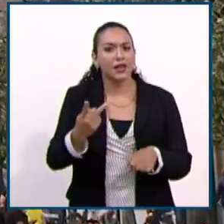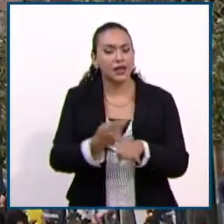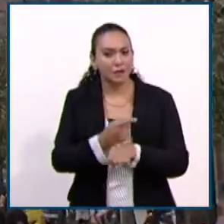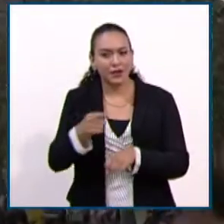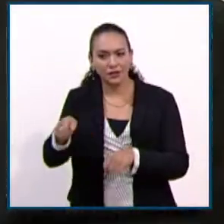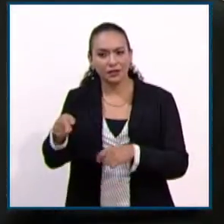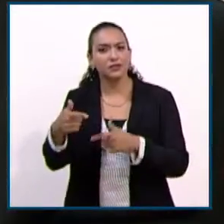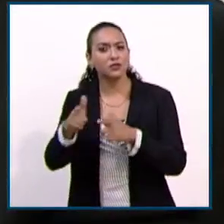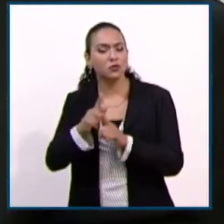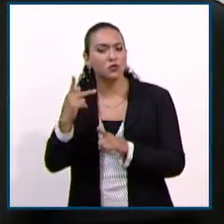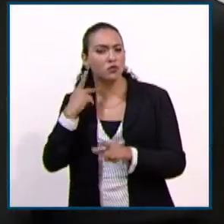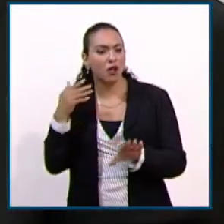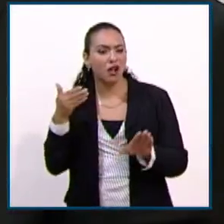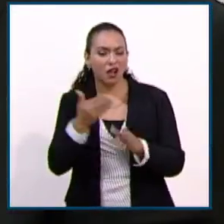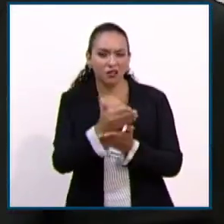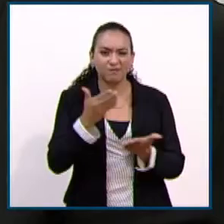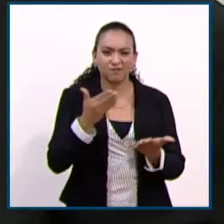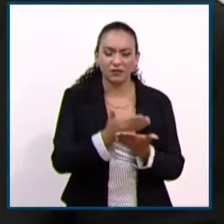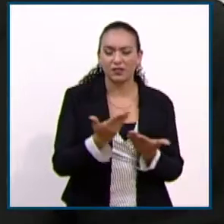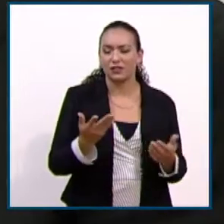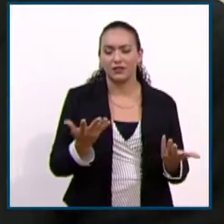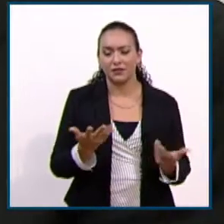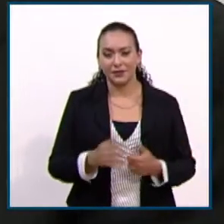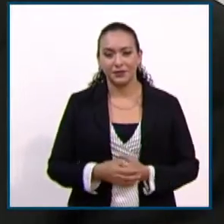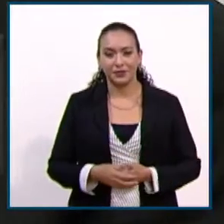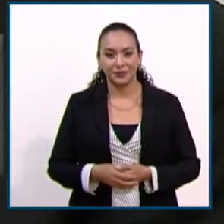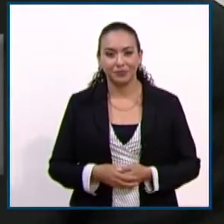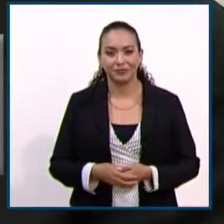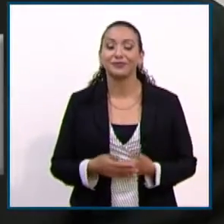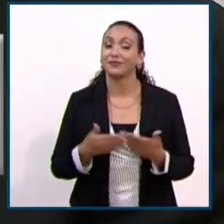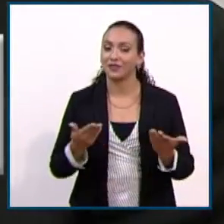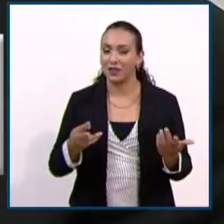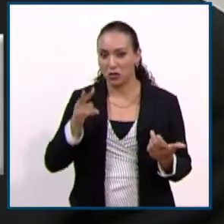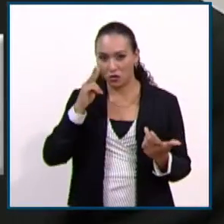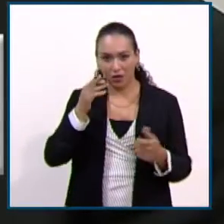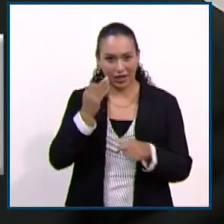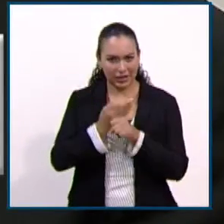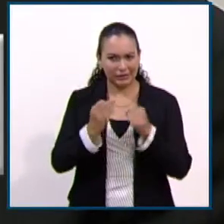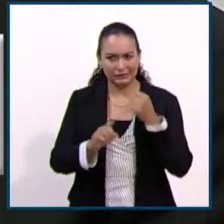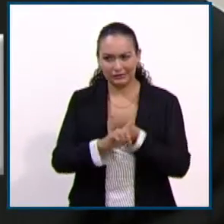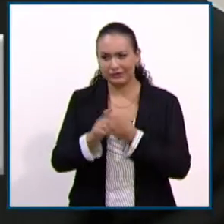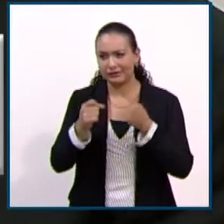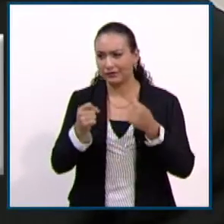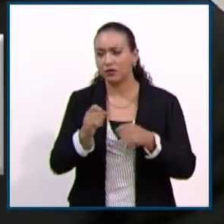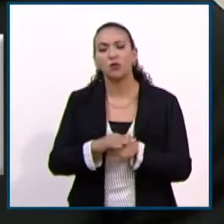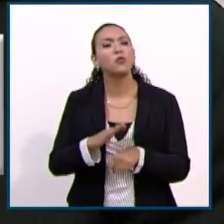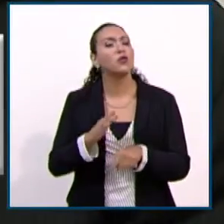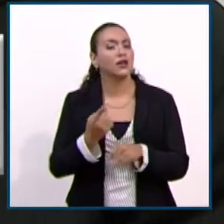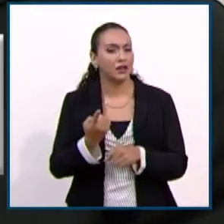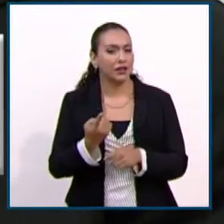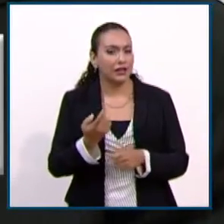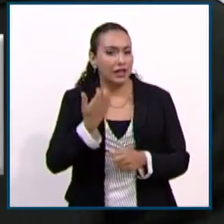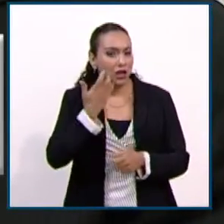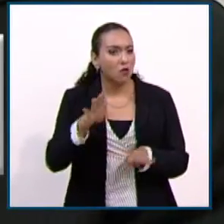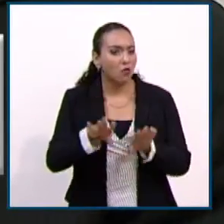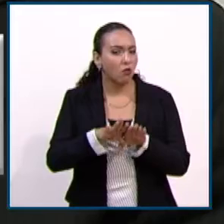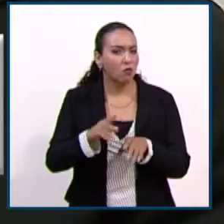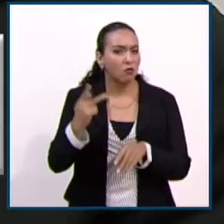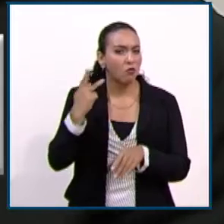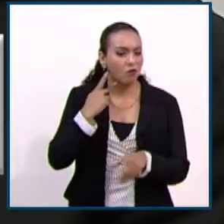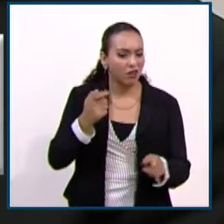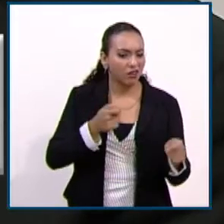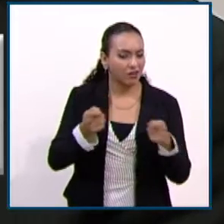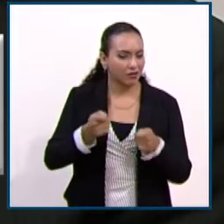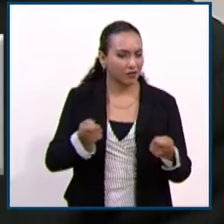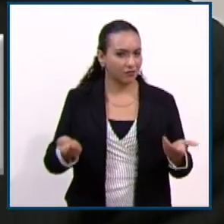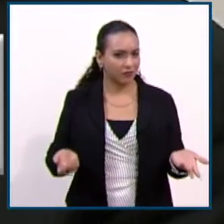esos ataques. Yo creo que verlo únicamente como una cuestión política